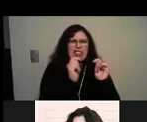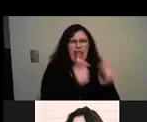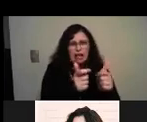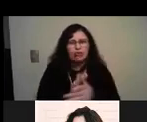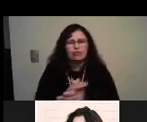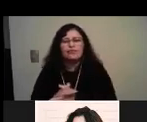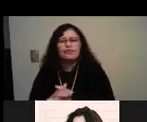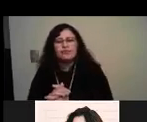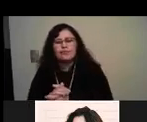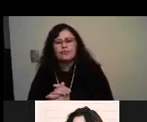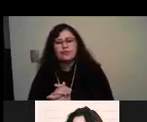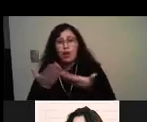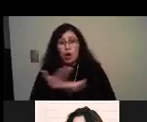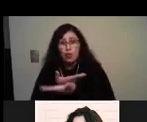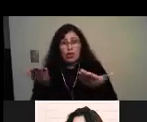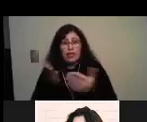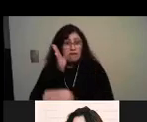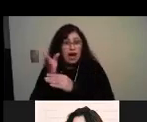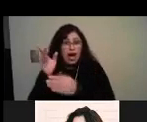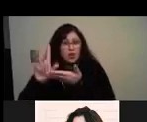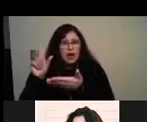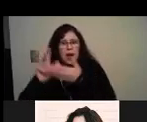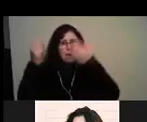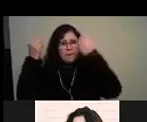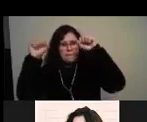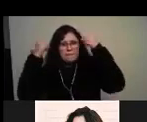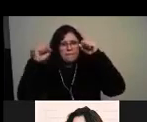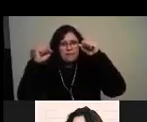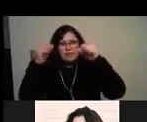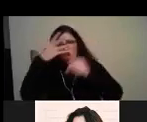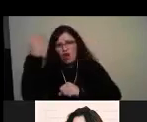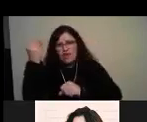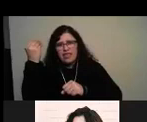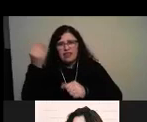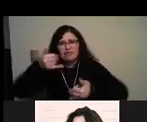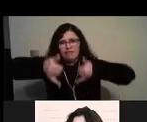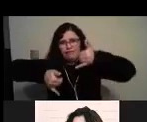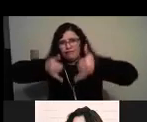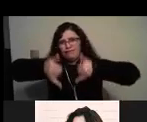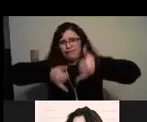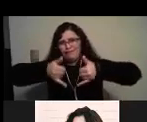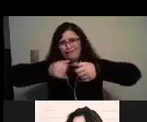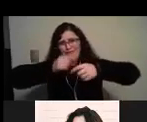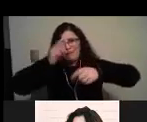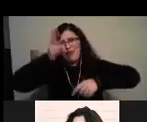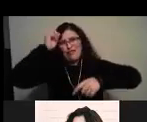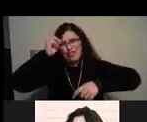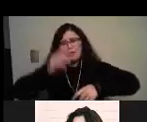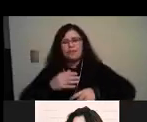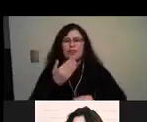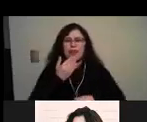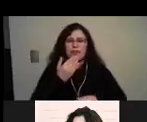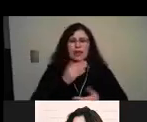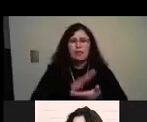va a un lugar de práctica o prepráctica, olvídese de los zapatos con tacos, ¿ya? Evite los zapatos como